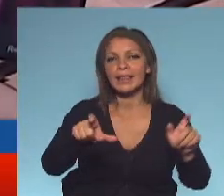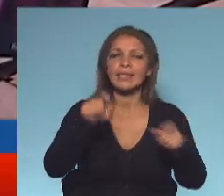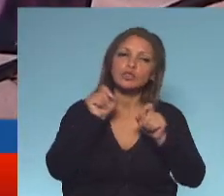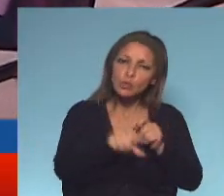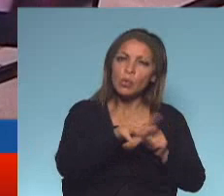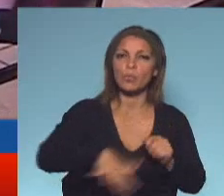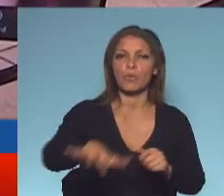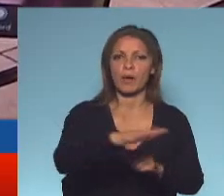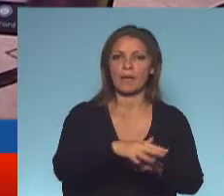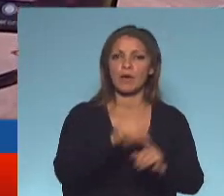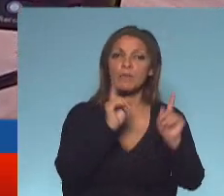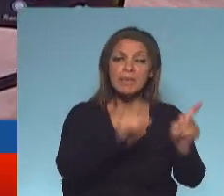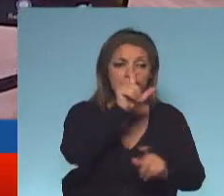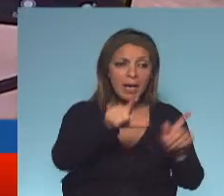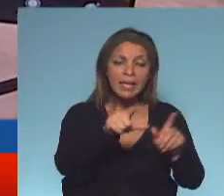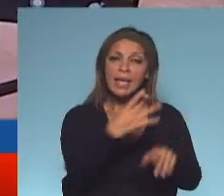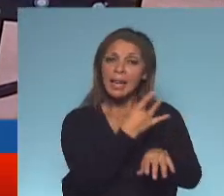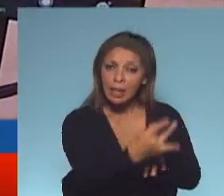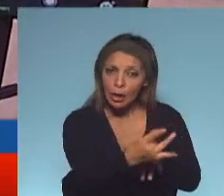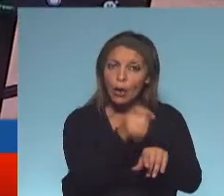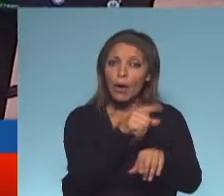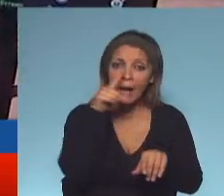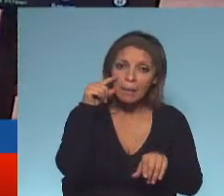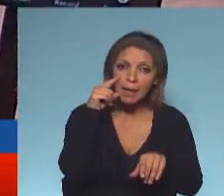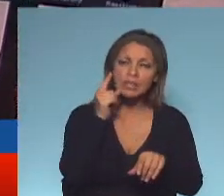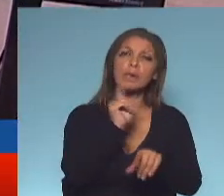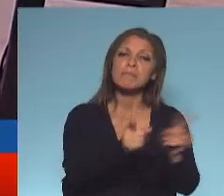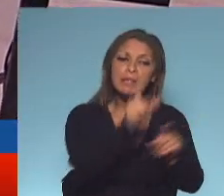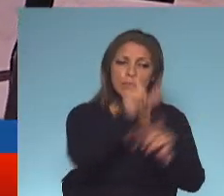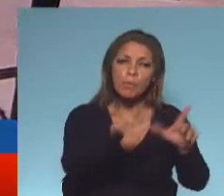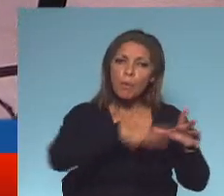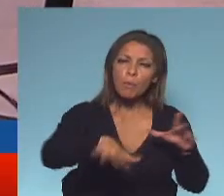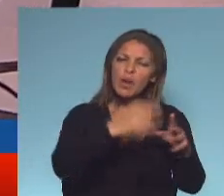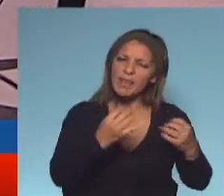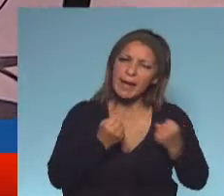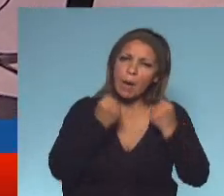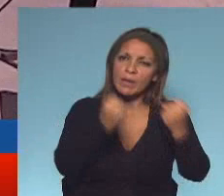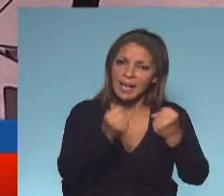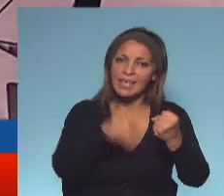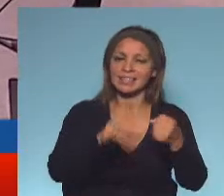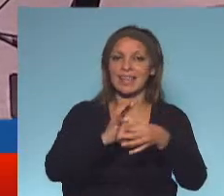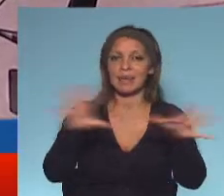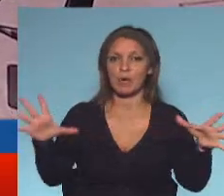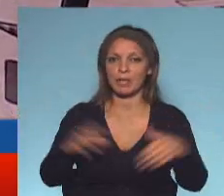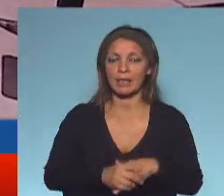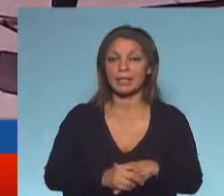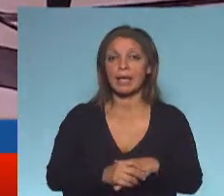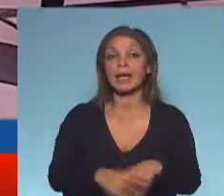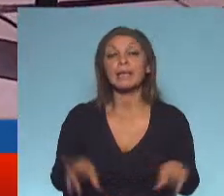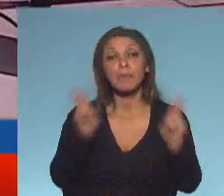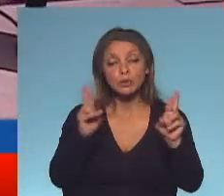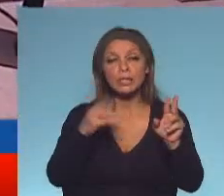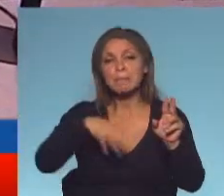al pueblo que lo votó y el pueblo que tiene que sostener esta democracia, que felizmente es la más larga de nuestra